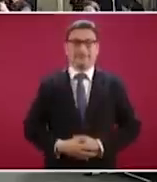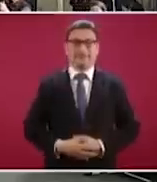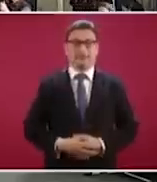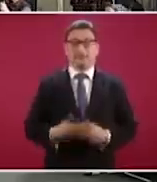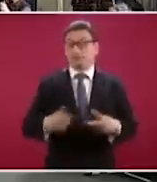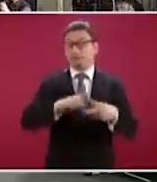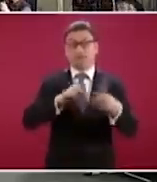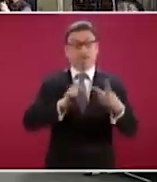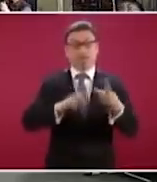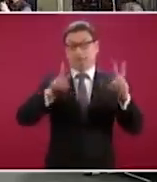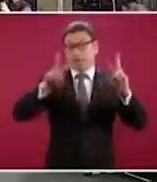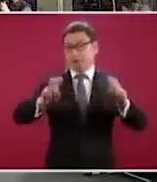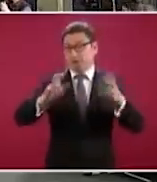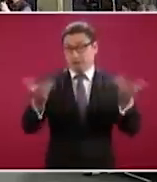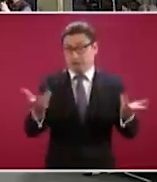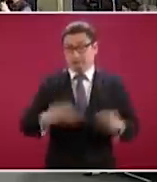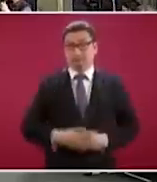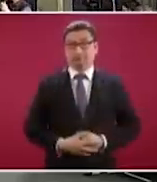Pues son los dos temas.